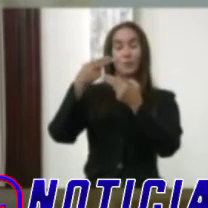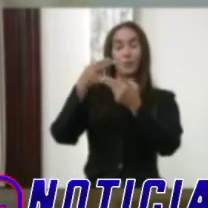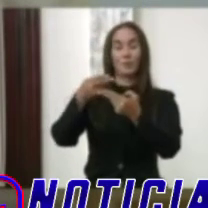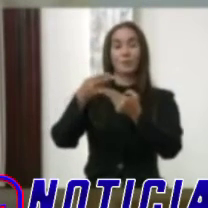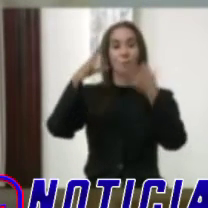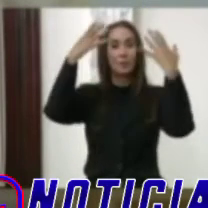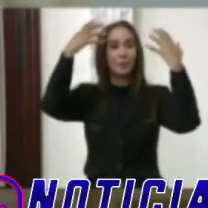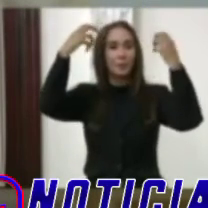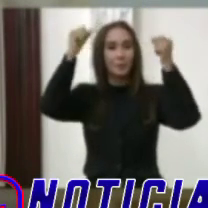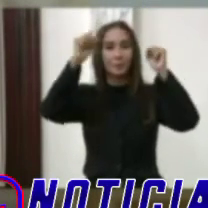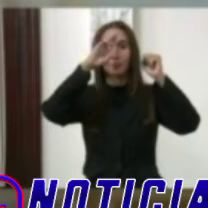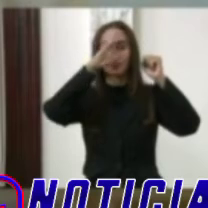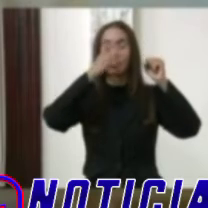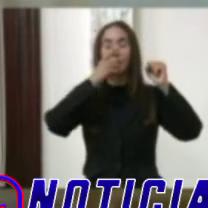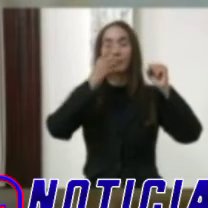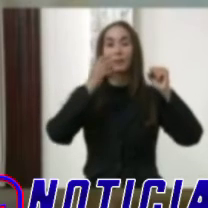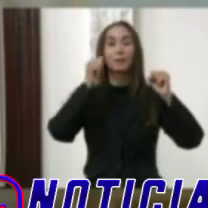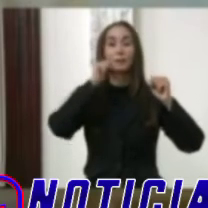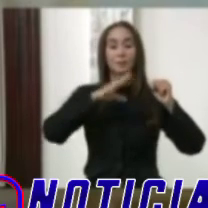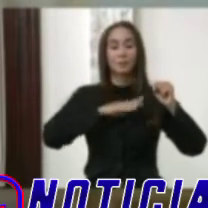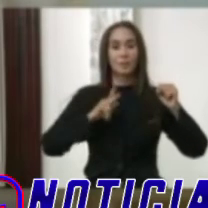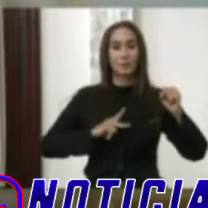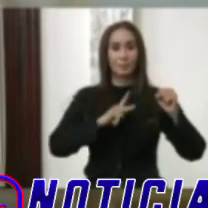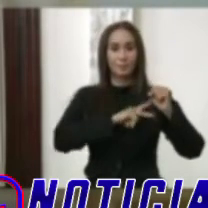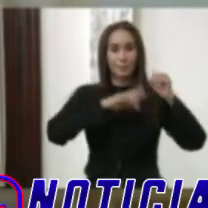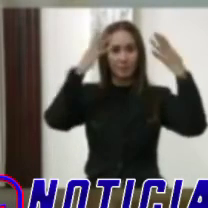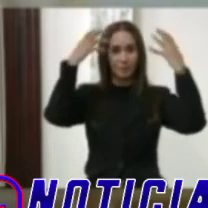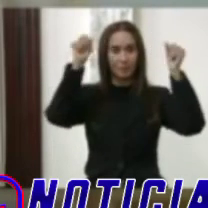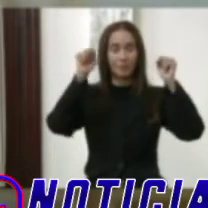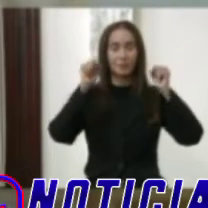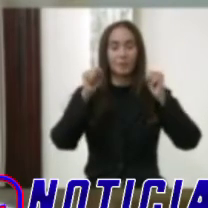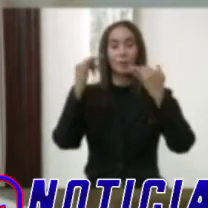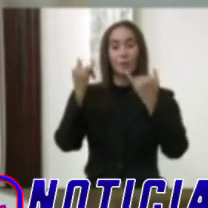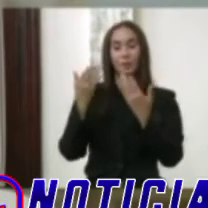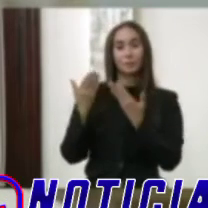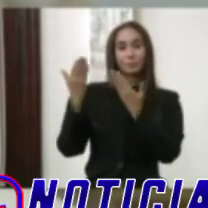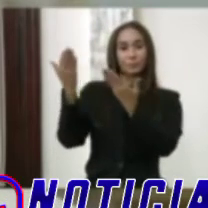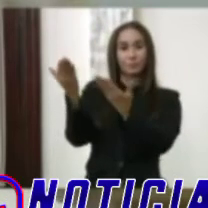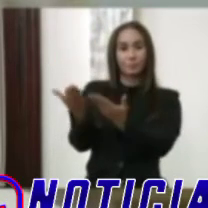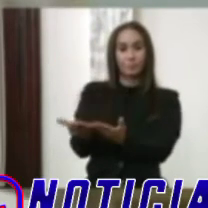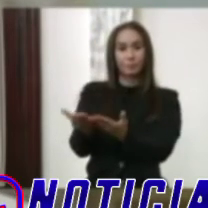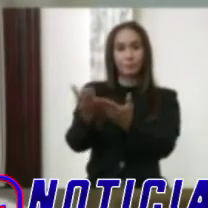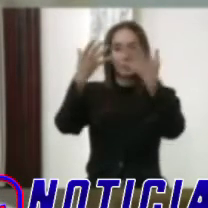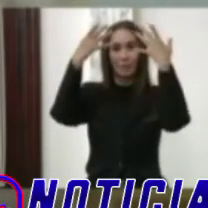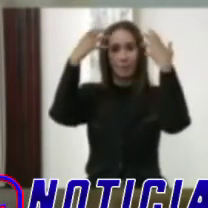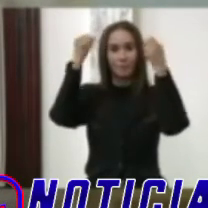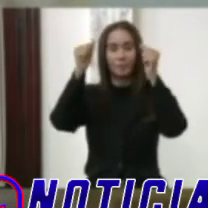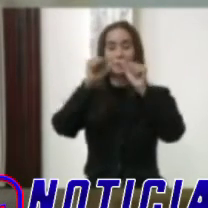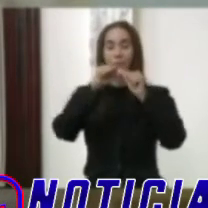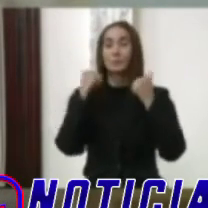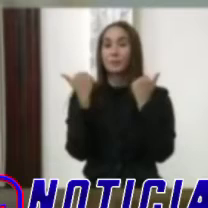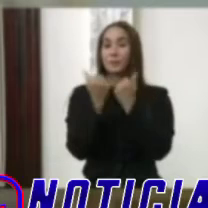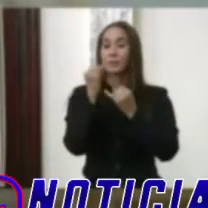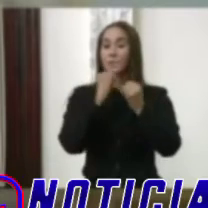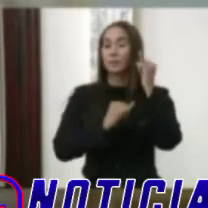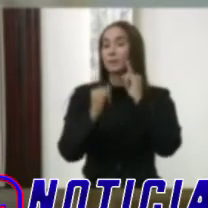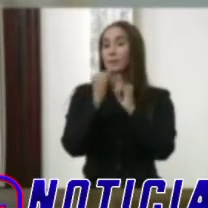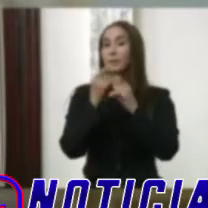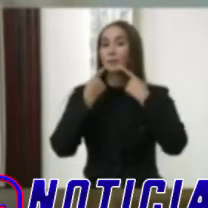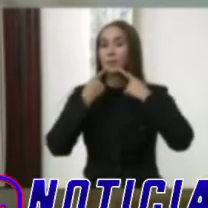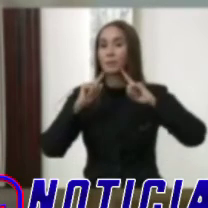señor presidente y la señora vicepresidenta, y dejo con ustedes al presidente de la Sociedad Interamericana de